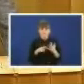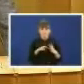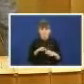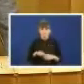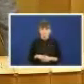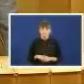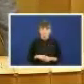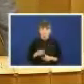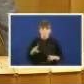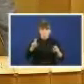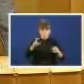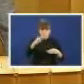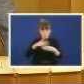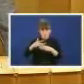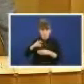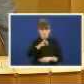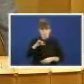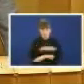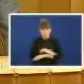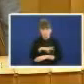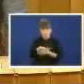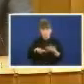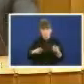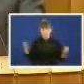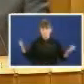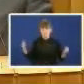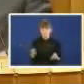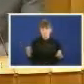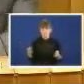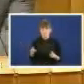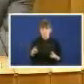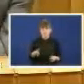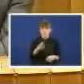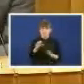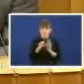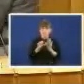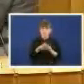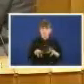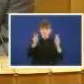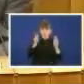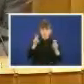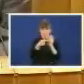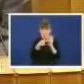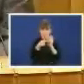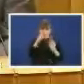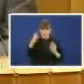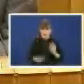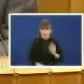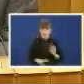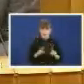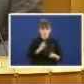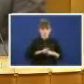do autogoverno de Galiza debe de ser un novo estatuto que recoñeza o carácter nacional de Galiza o mesmo